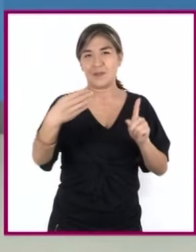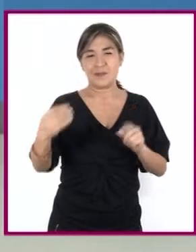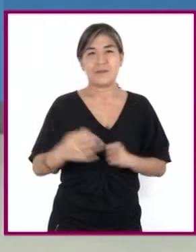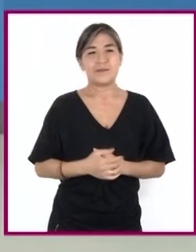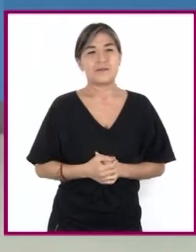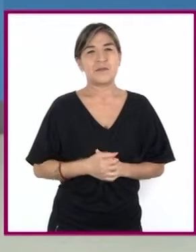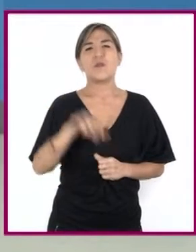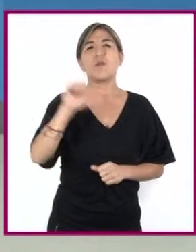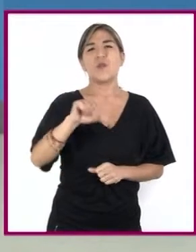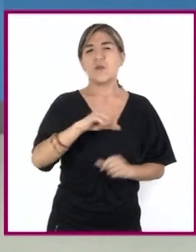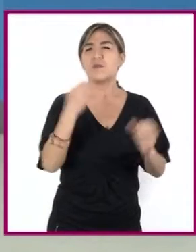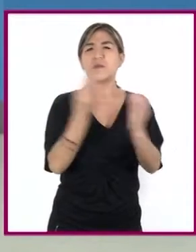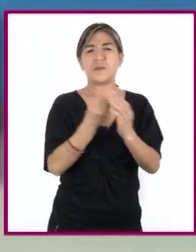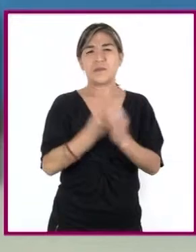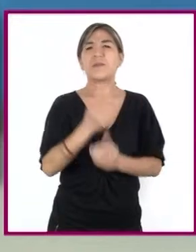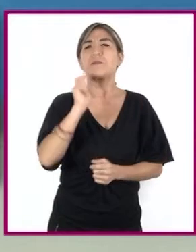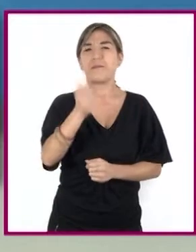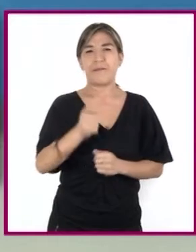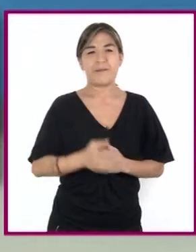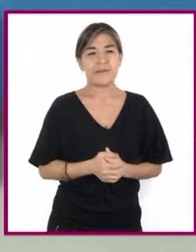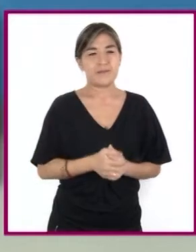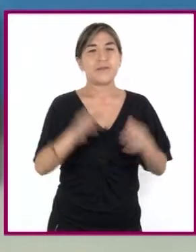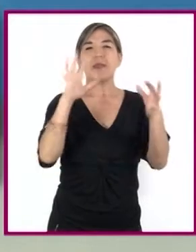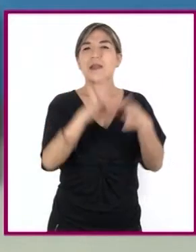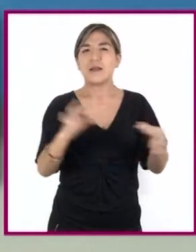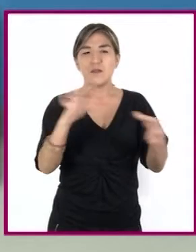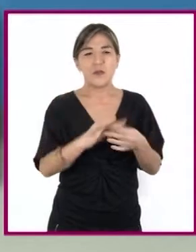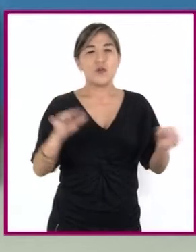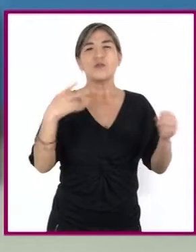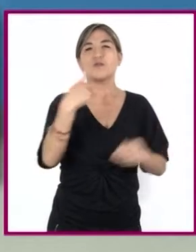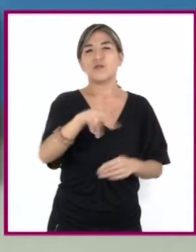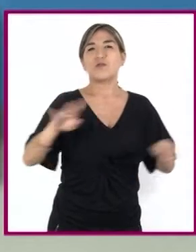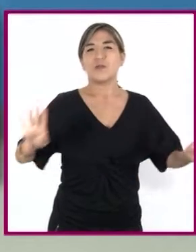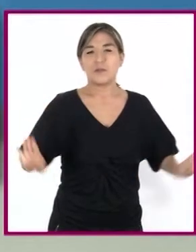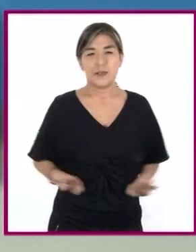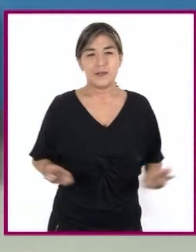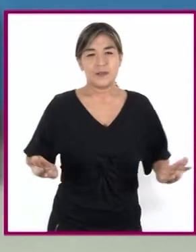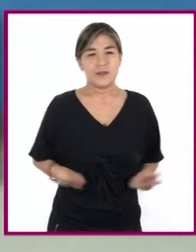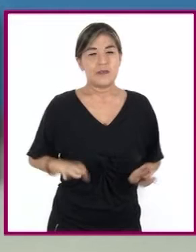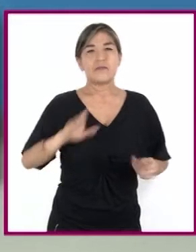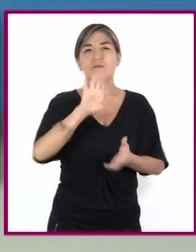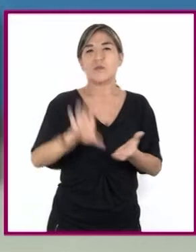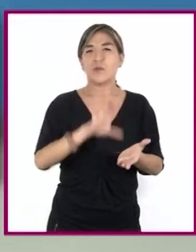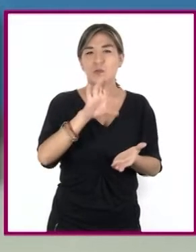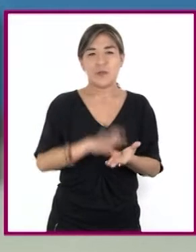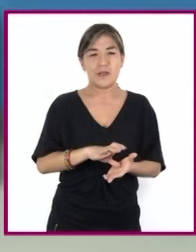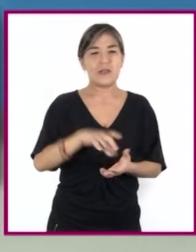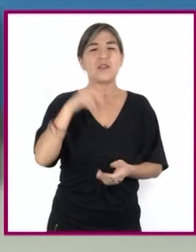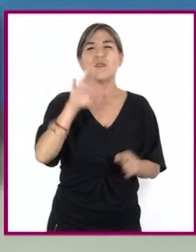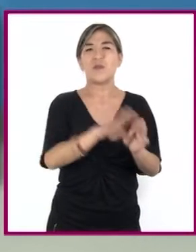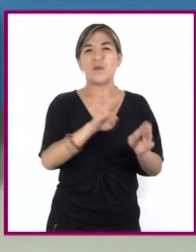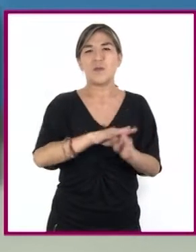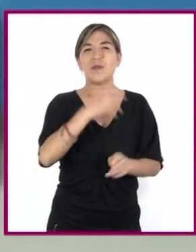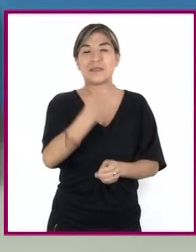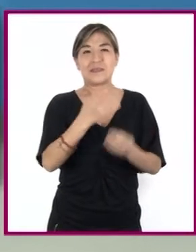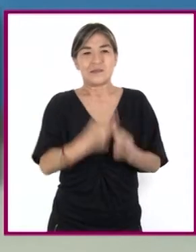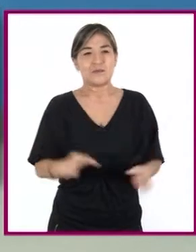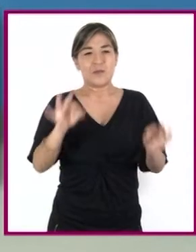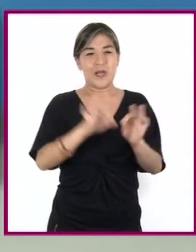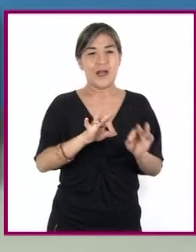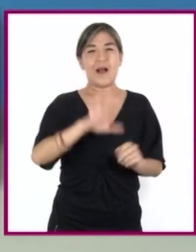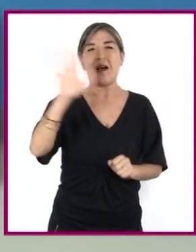El propósito para esta sesión es explicar las características del colonialismo y su impacto en